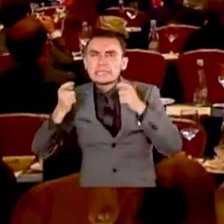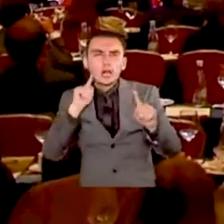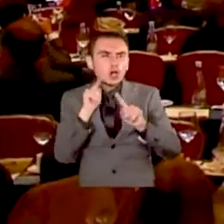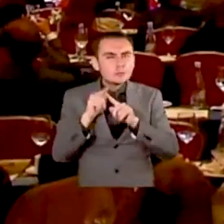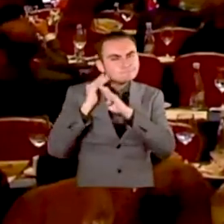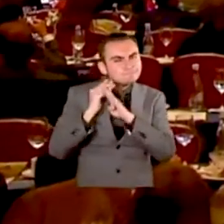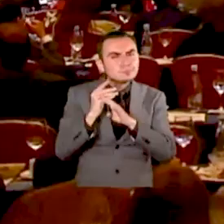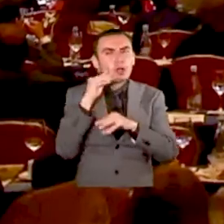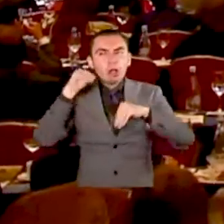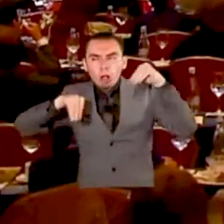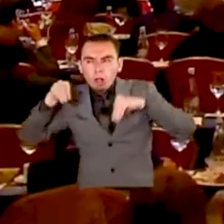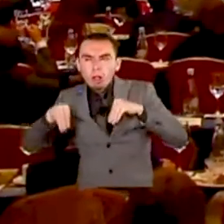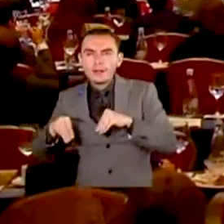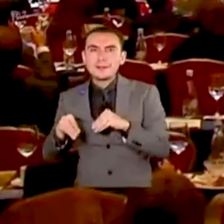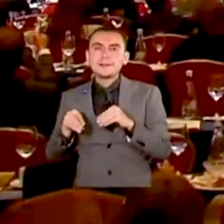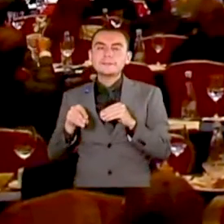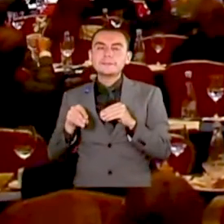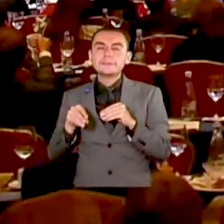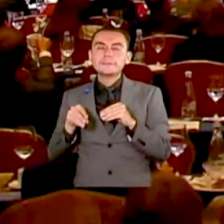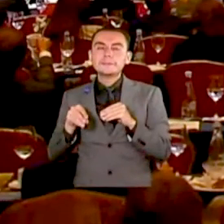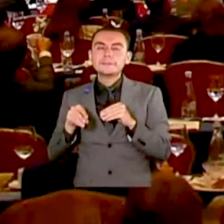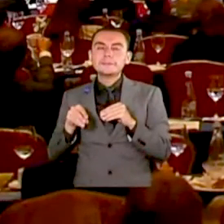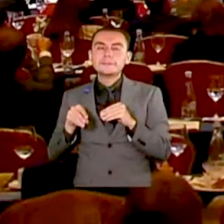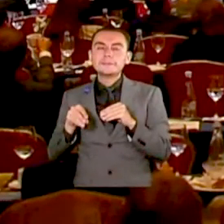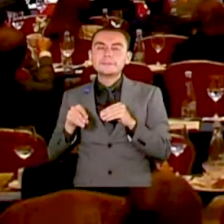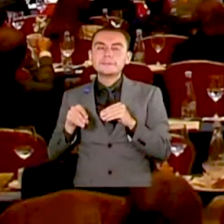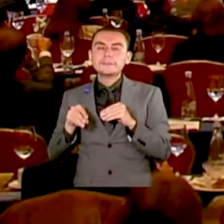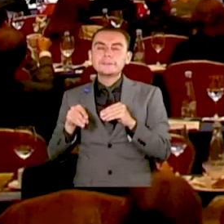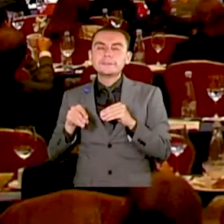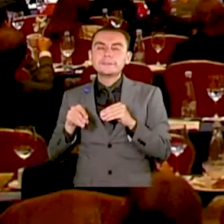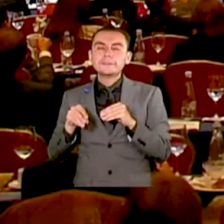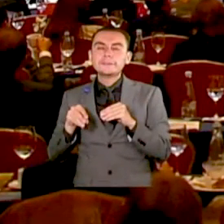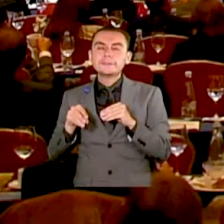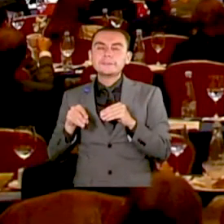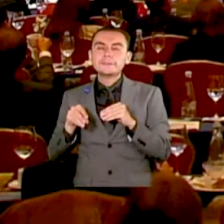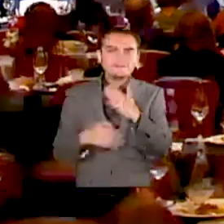la presencia de la corrupción sobre